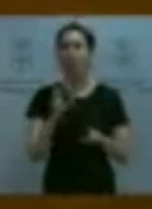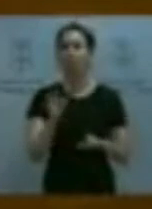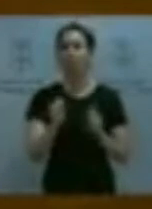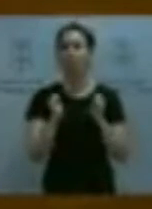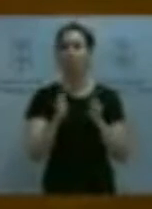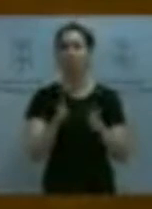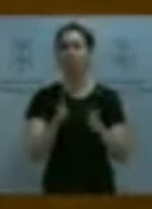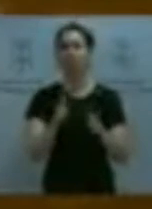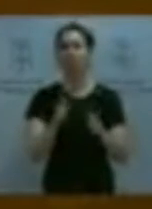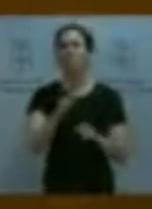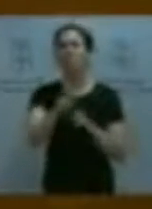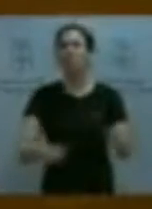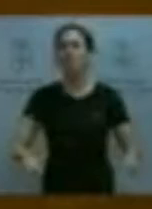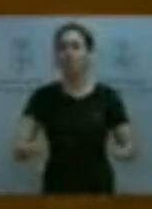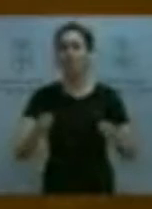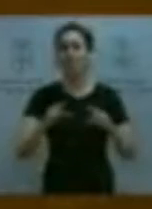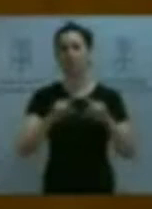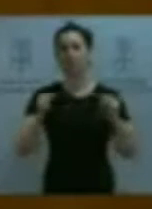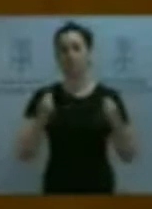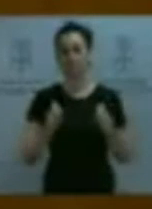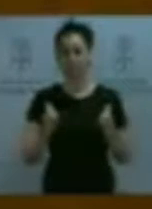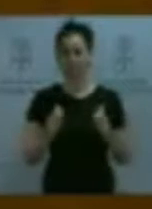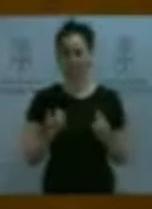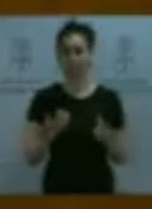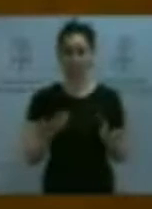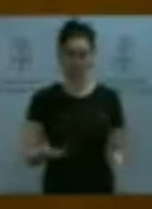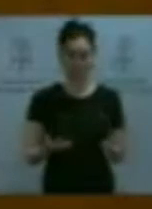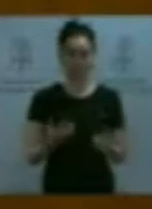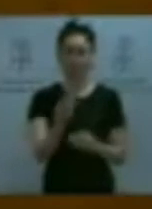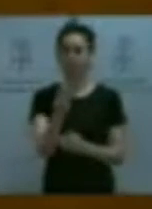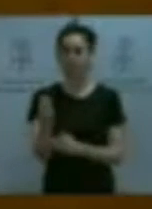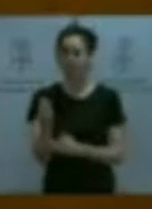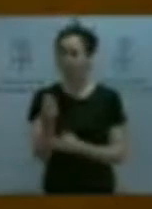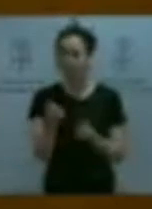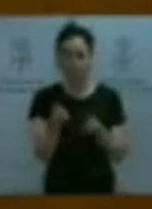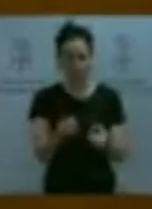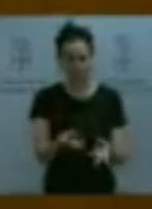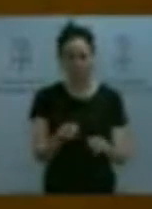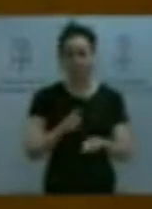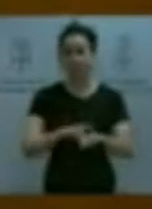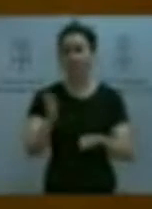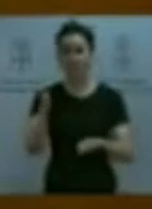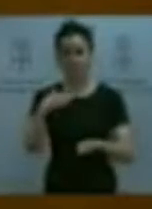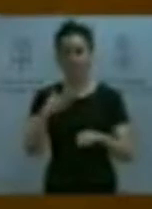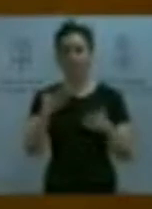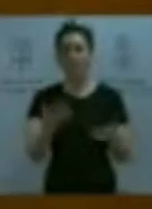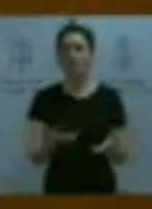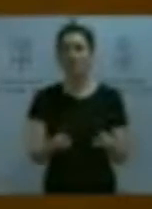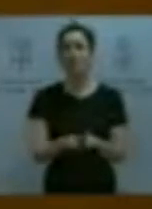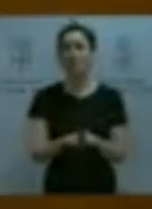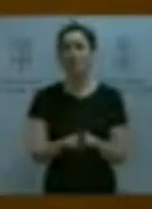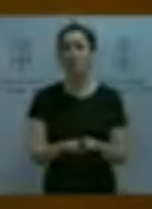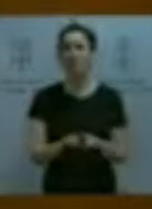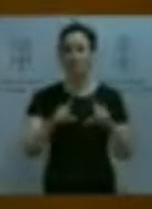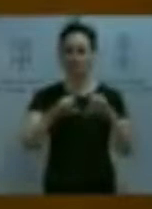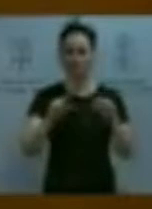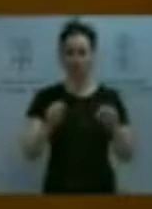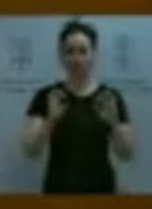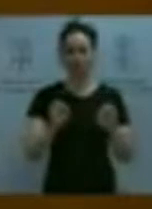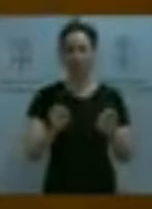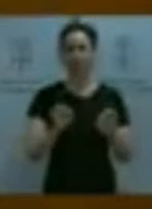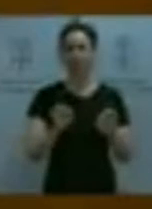ejemplo, son muchos productos, no tenemos tiempo, pero voy a centrarme en dos. En el producto Ciudades de Asturias hay un subproducto que es, ustedes lo consideran